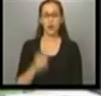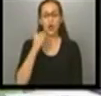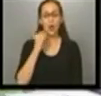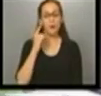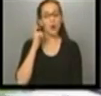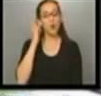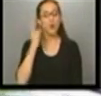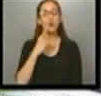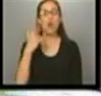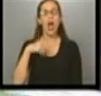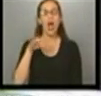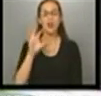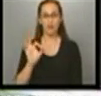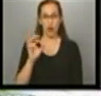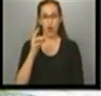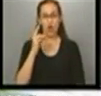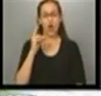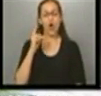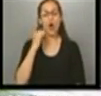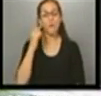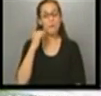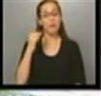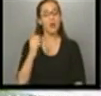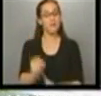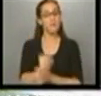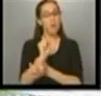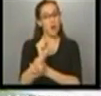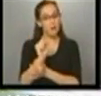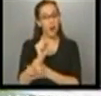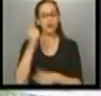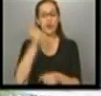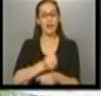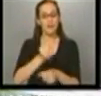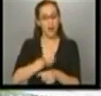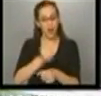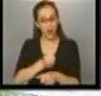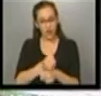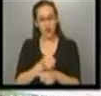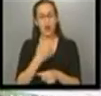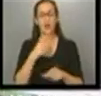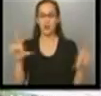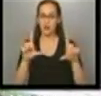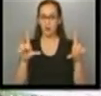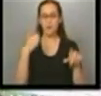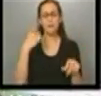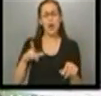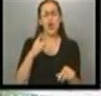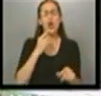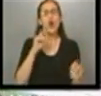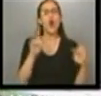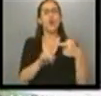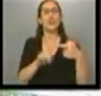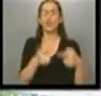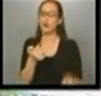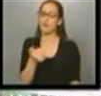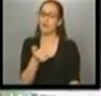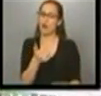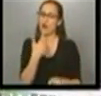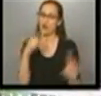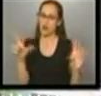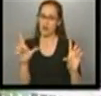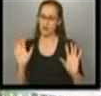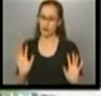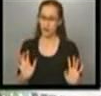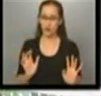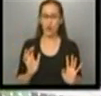los medios, productor exitoso, pero de todas maneras, con muy poco contacto con la prensa. Habló muy pocas veces.